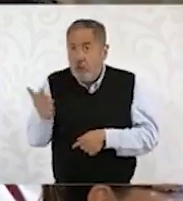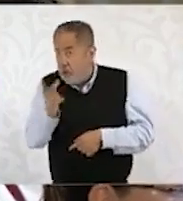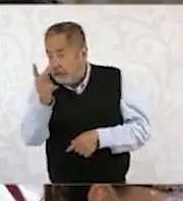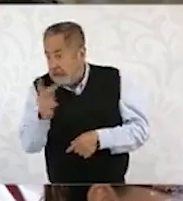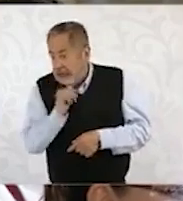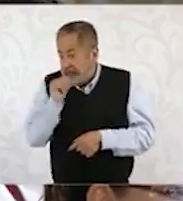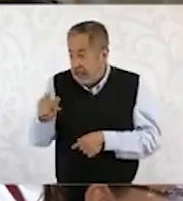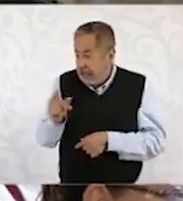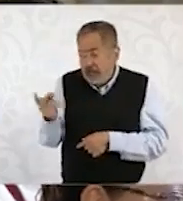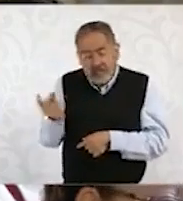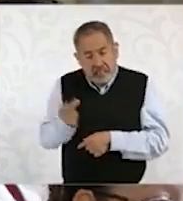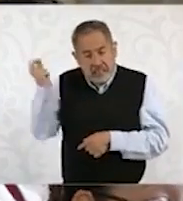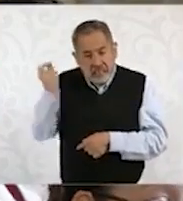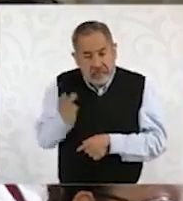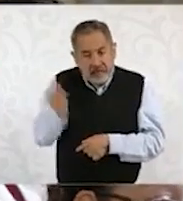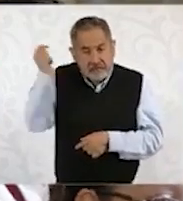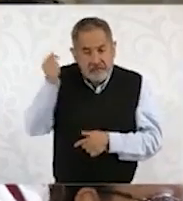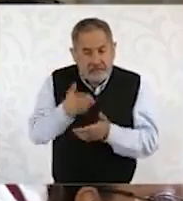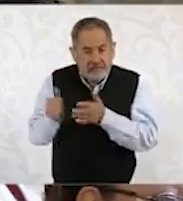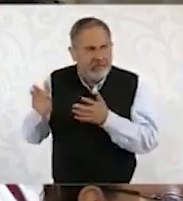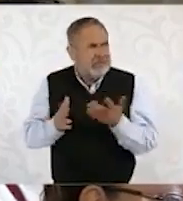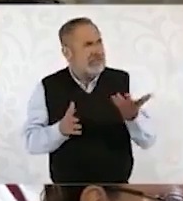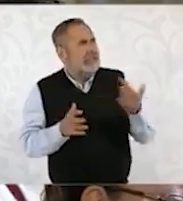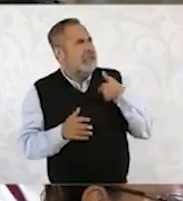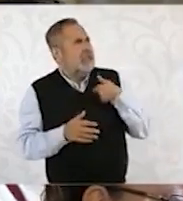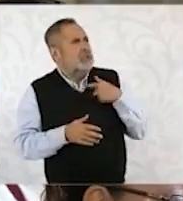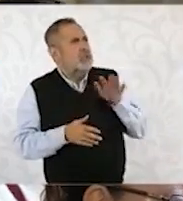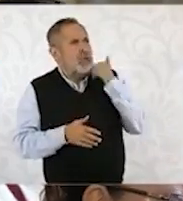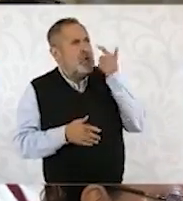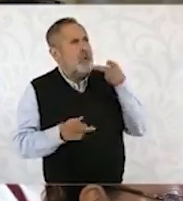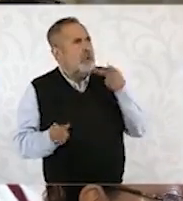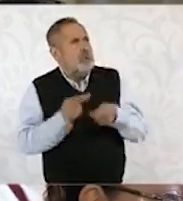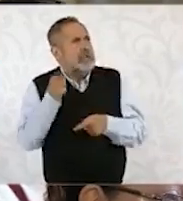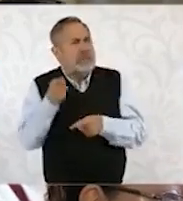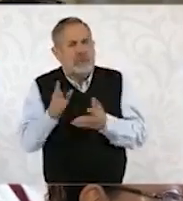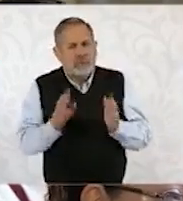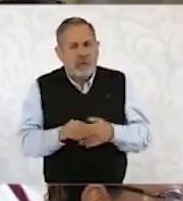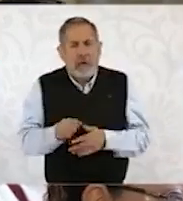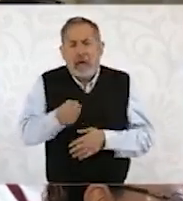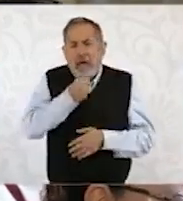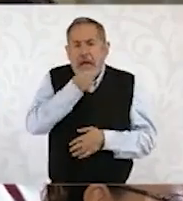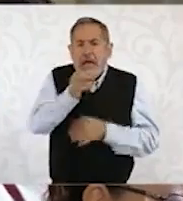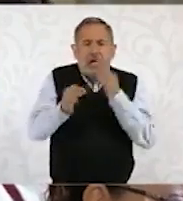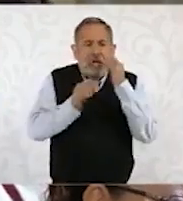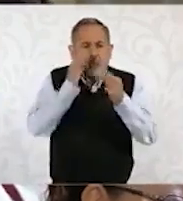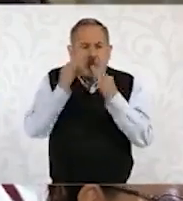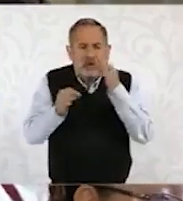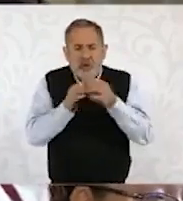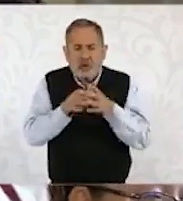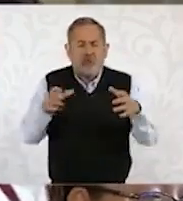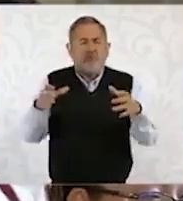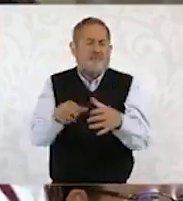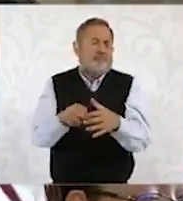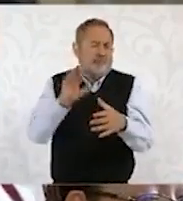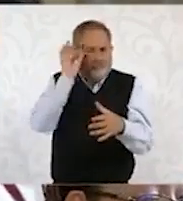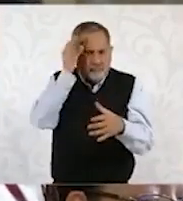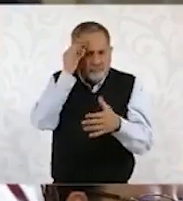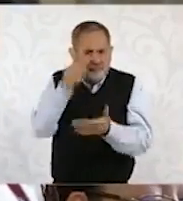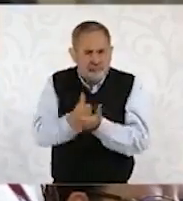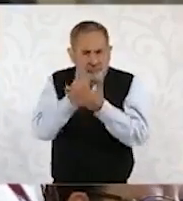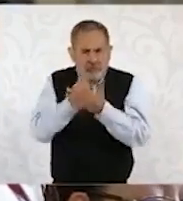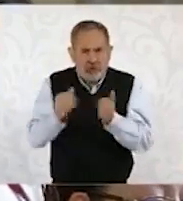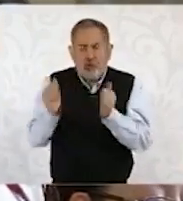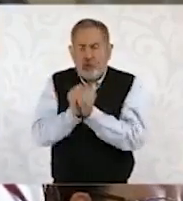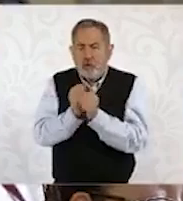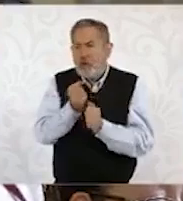una pregunta que es contraria a los intereses del reportero. El reportero sigue siendo un obrero clasificado. Digo, aún